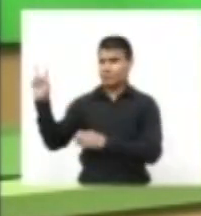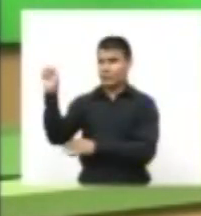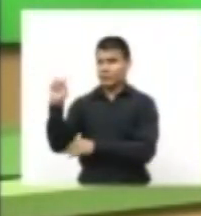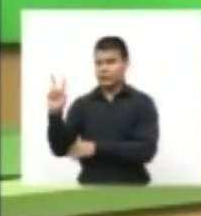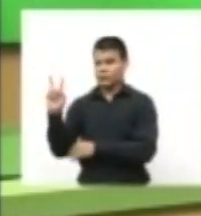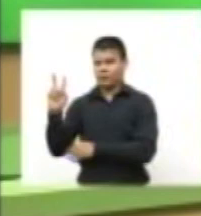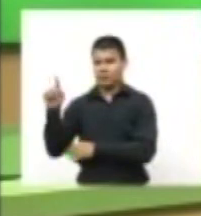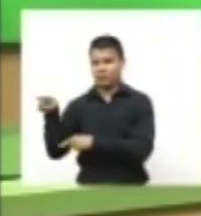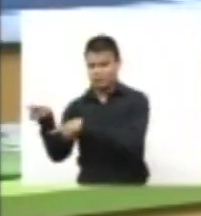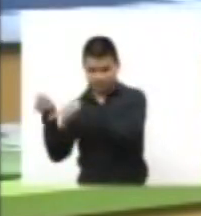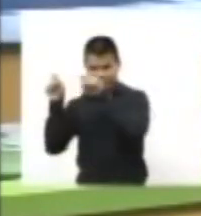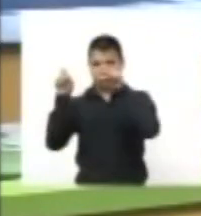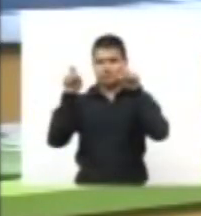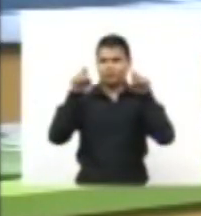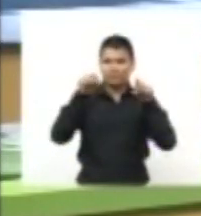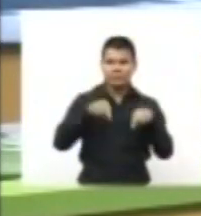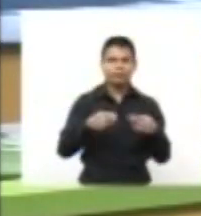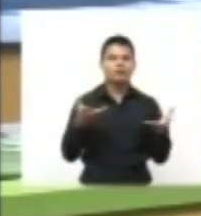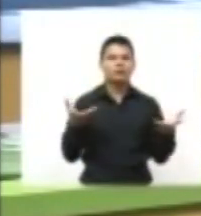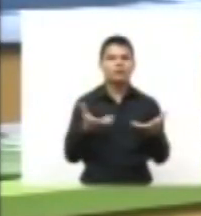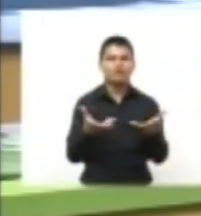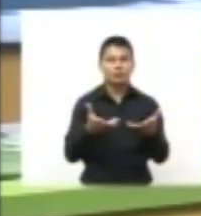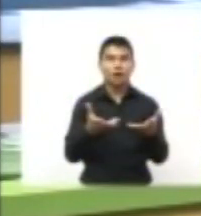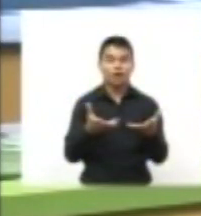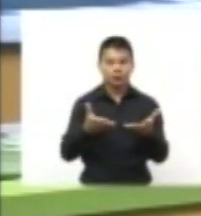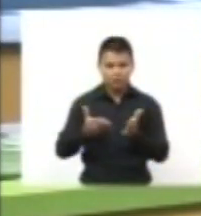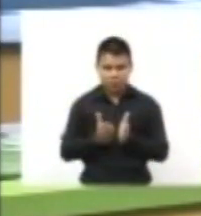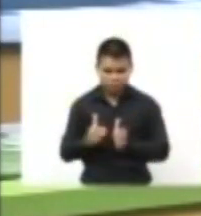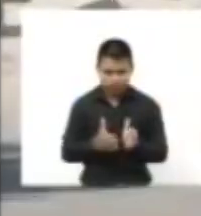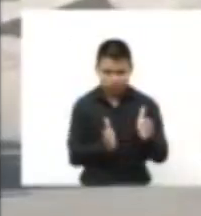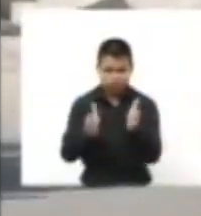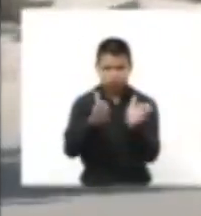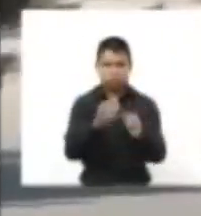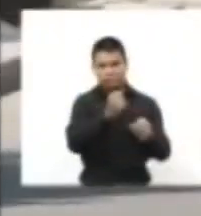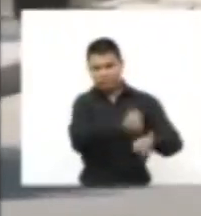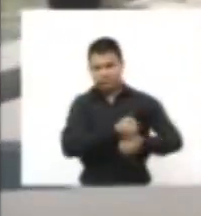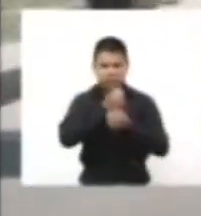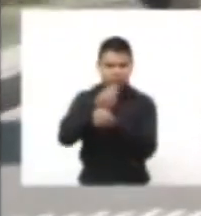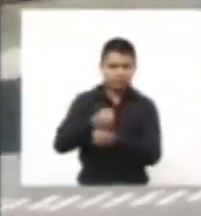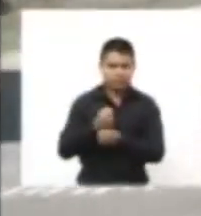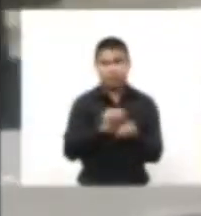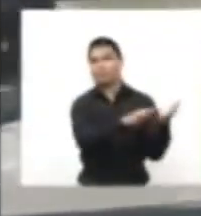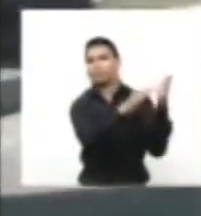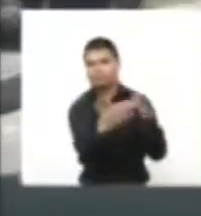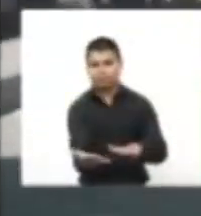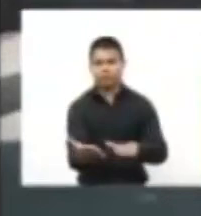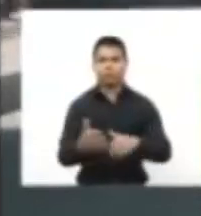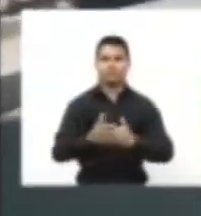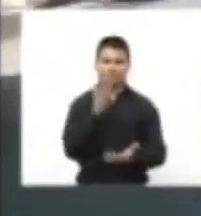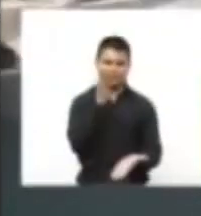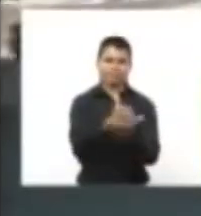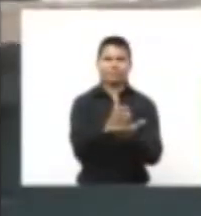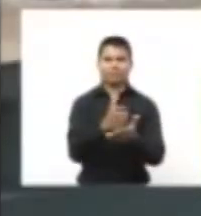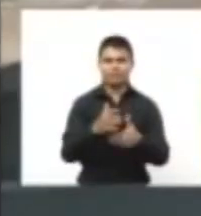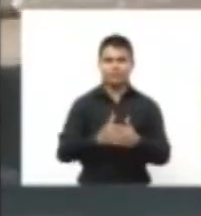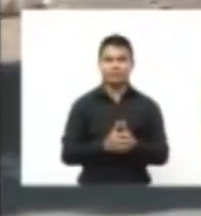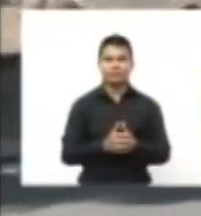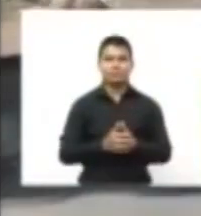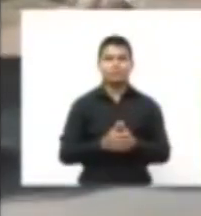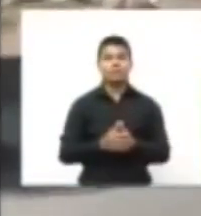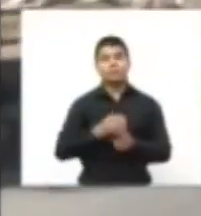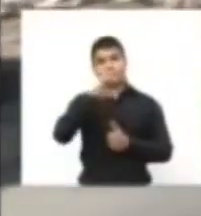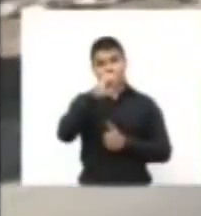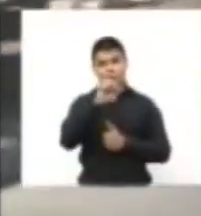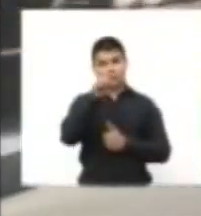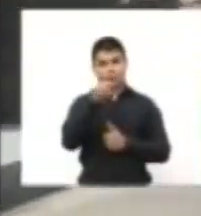mejor futuro y encontró la muerte en el caño de la Ullama. Aquí está el informe. Buscar dinero para dar de comer a sus 5 hijos y su mujer le costó